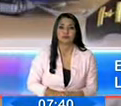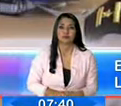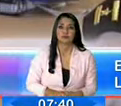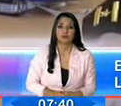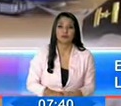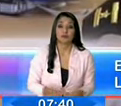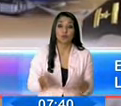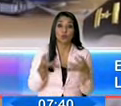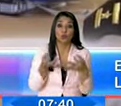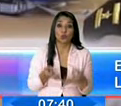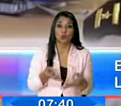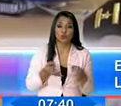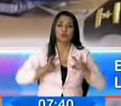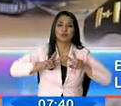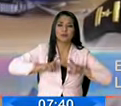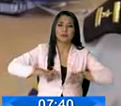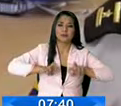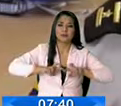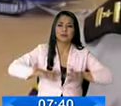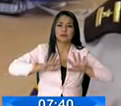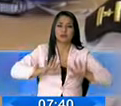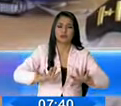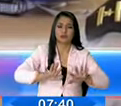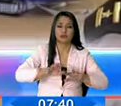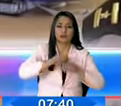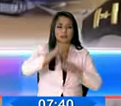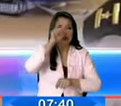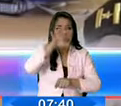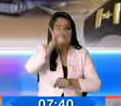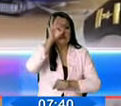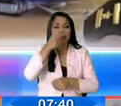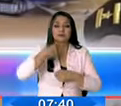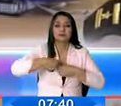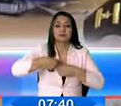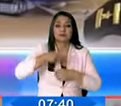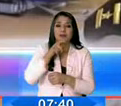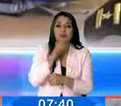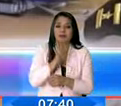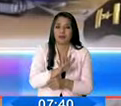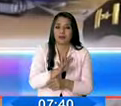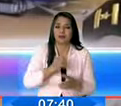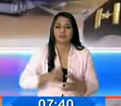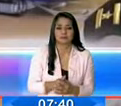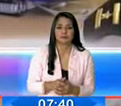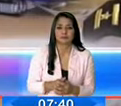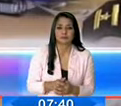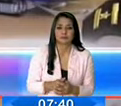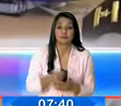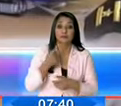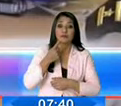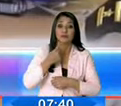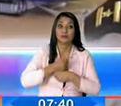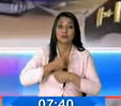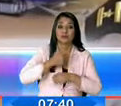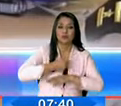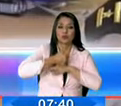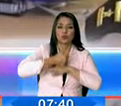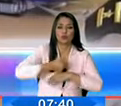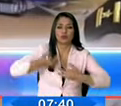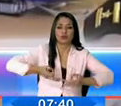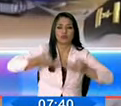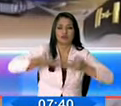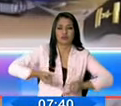de la investigación se determinará quiénes son los partícipes de estos hechos y de acuerdo a eso la autoridad determinará de